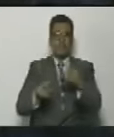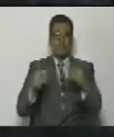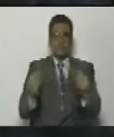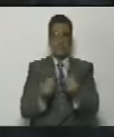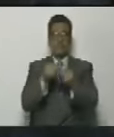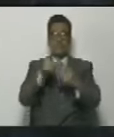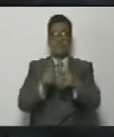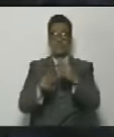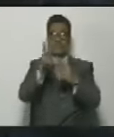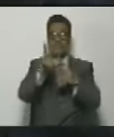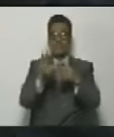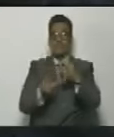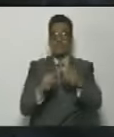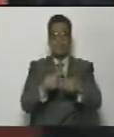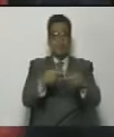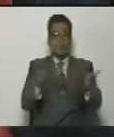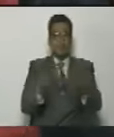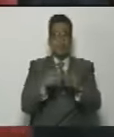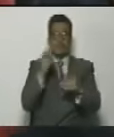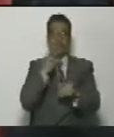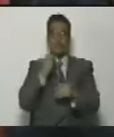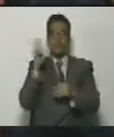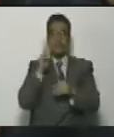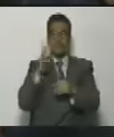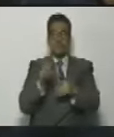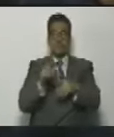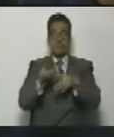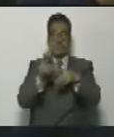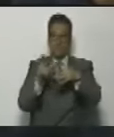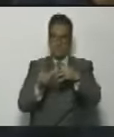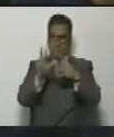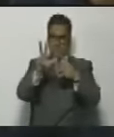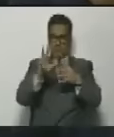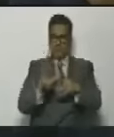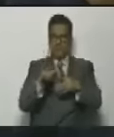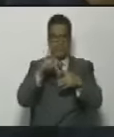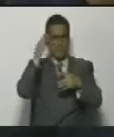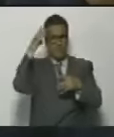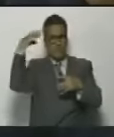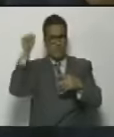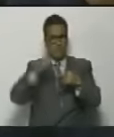nos invita a estas 3 cosas, y invita a toda la juventud venezolana a 3 cosas: a